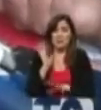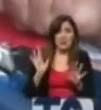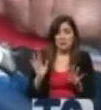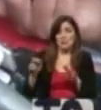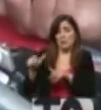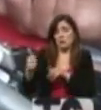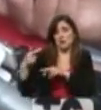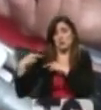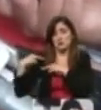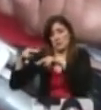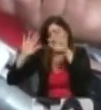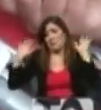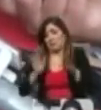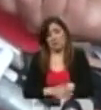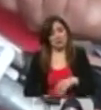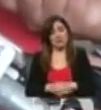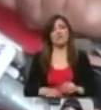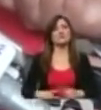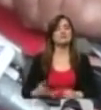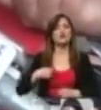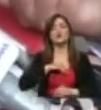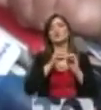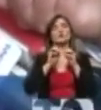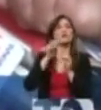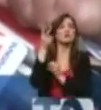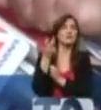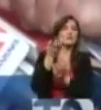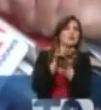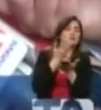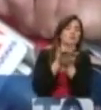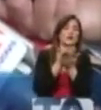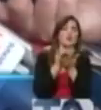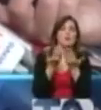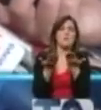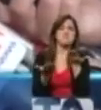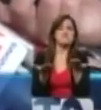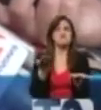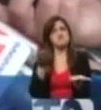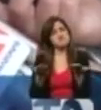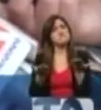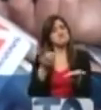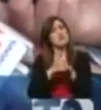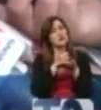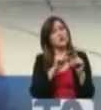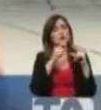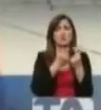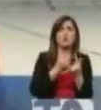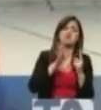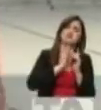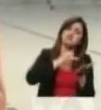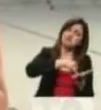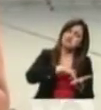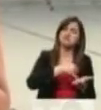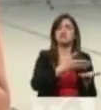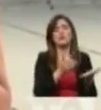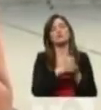En general, nosotros vemos una propuesta equilibrada, una propuesta que sobre todo favorece a los sectores populares. Y más tarde, en